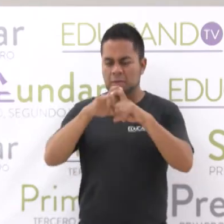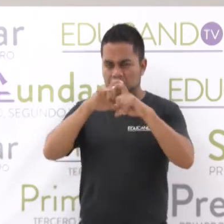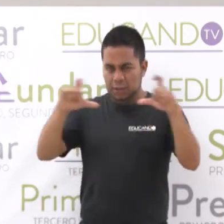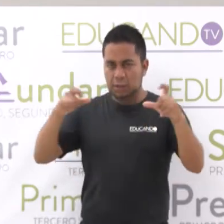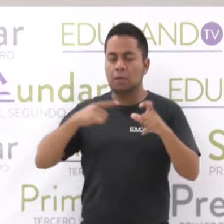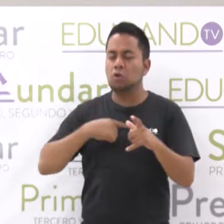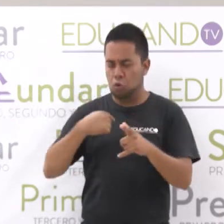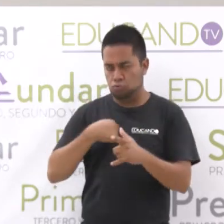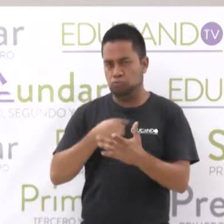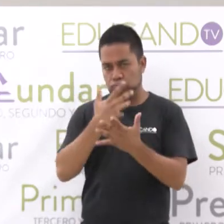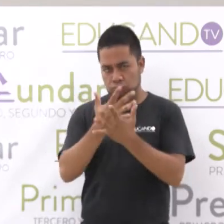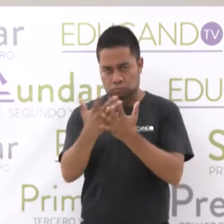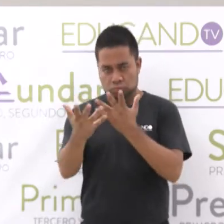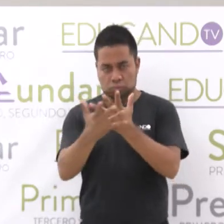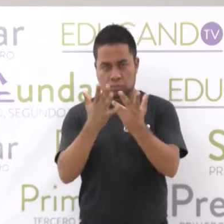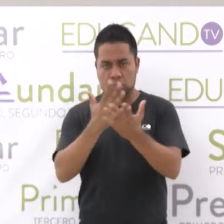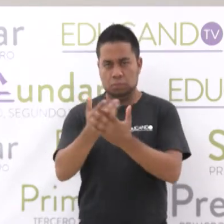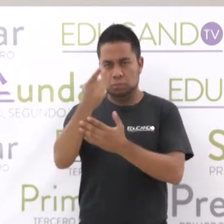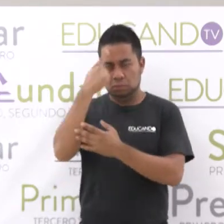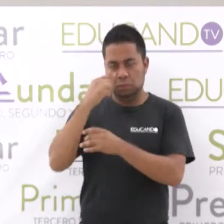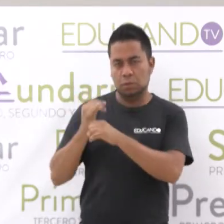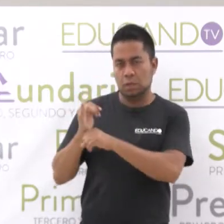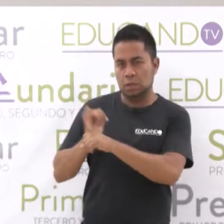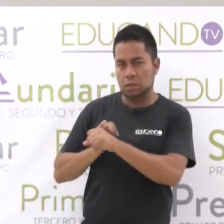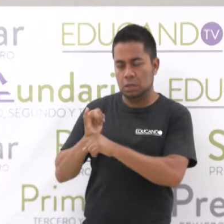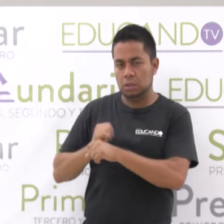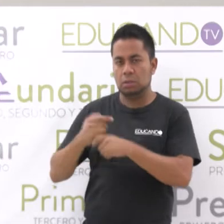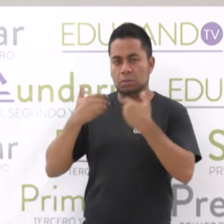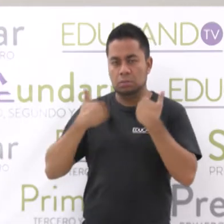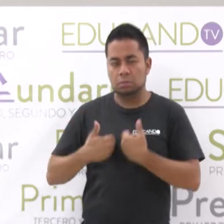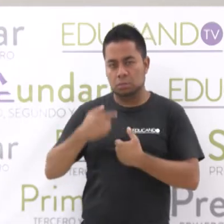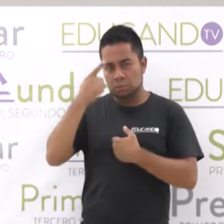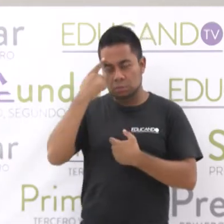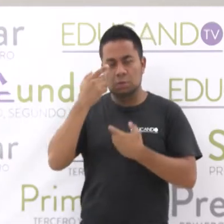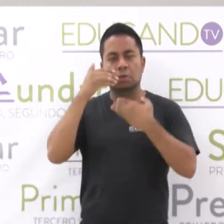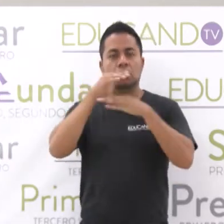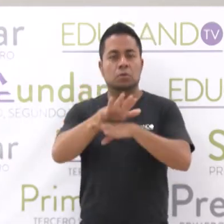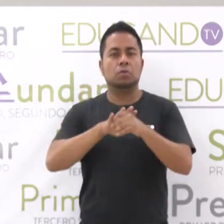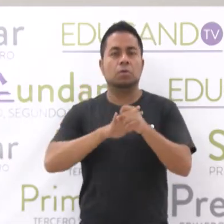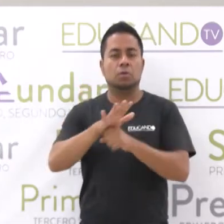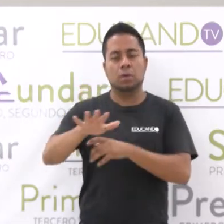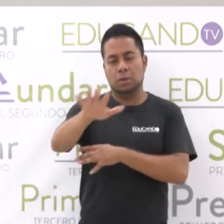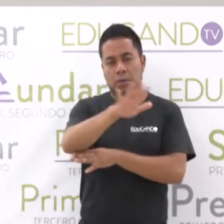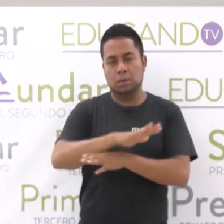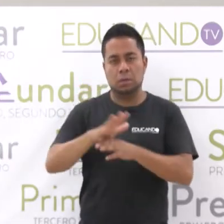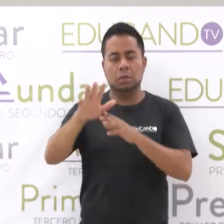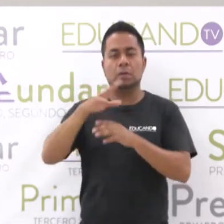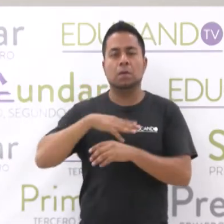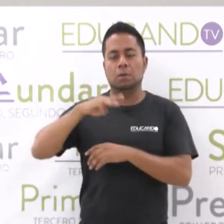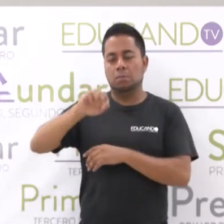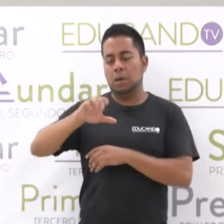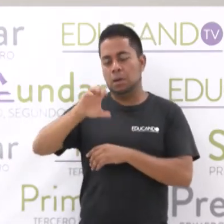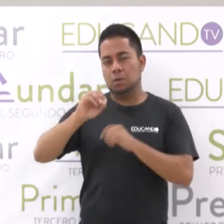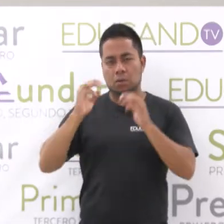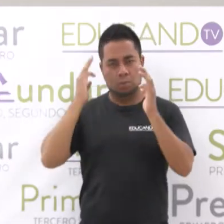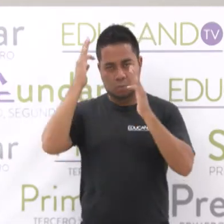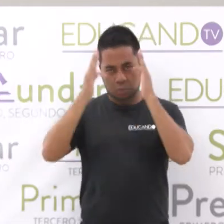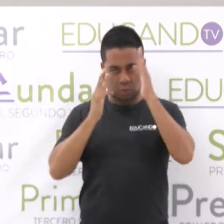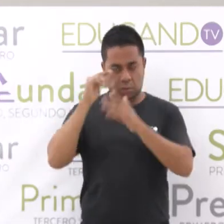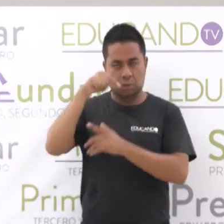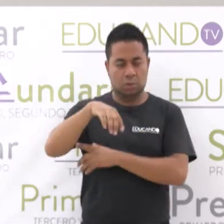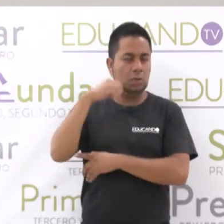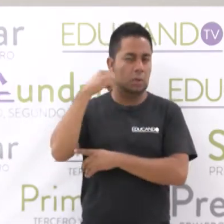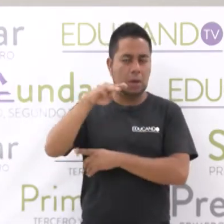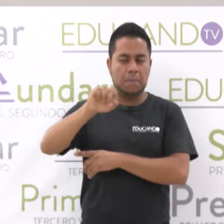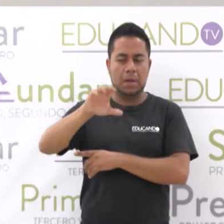ficha que yo realicé para una investigación que estaba relacionando acerca de los patios del Museo de Arte Contemporáneo de